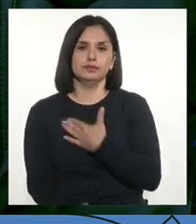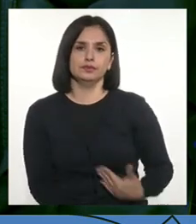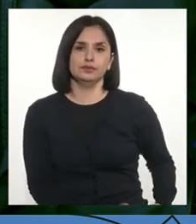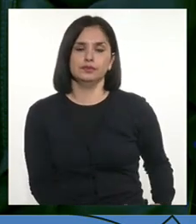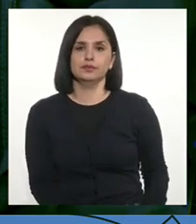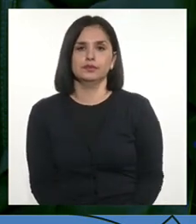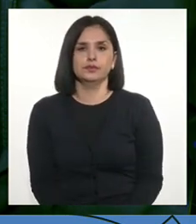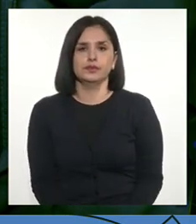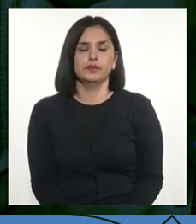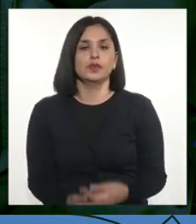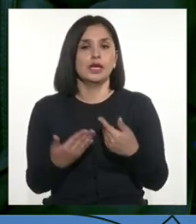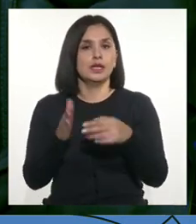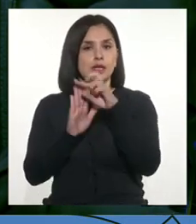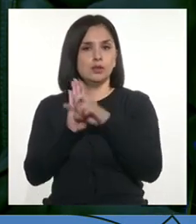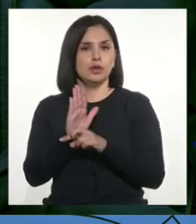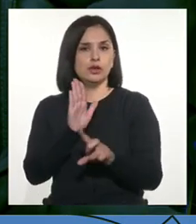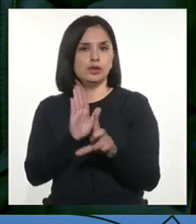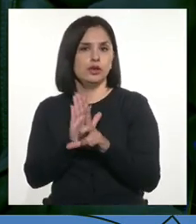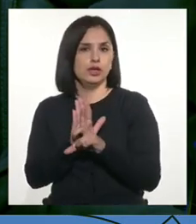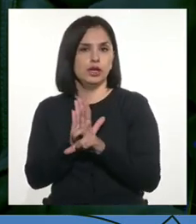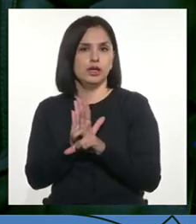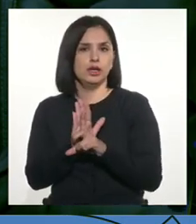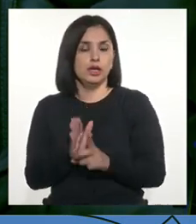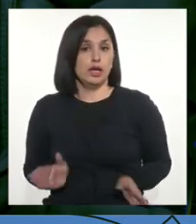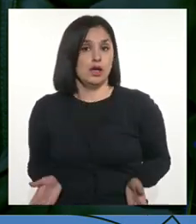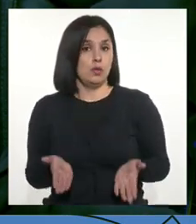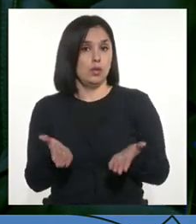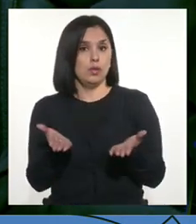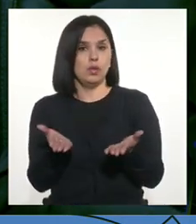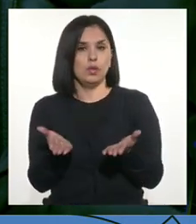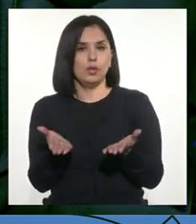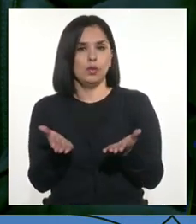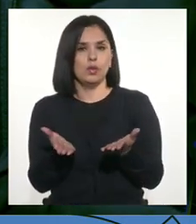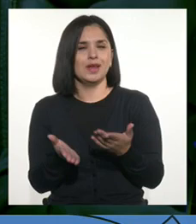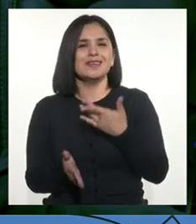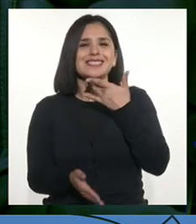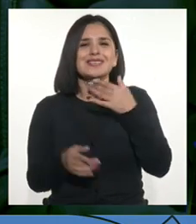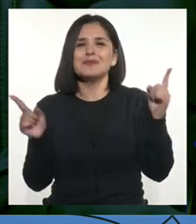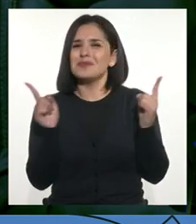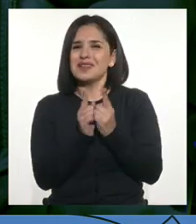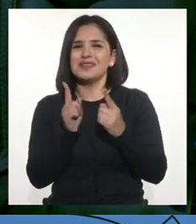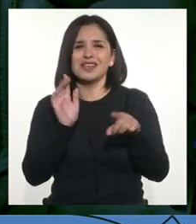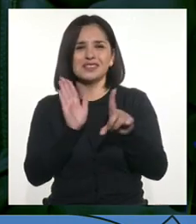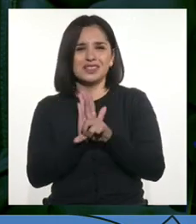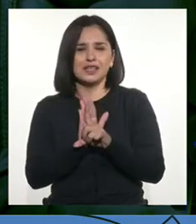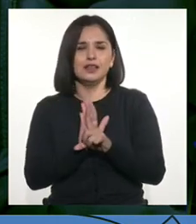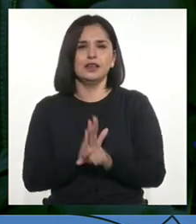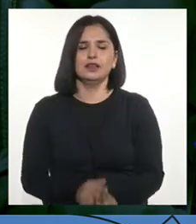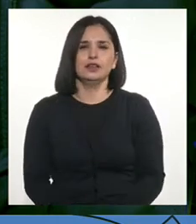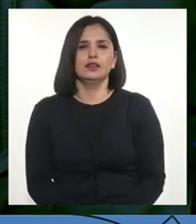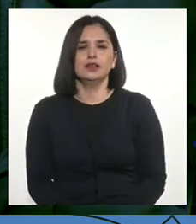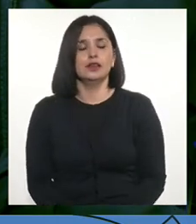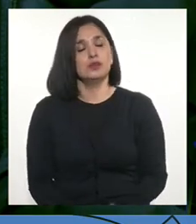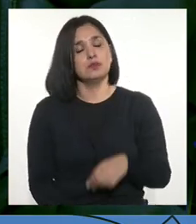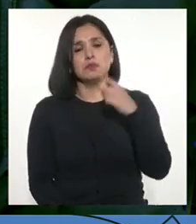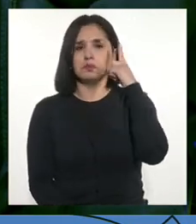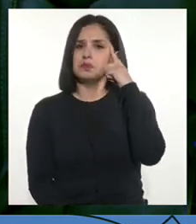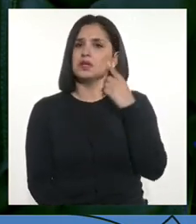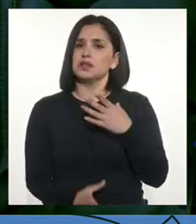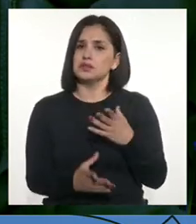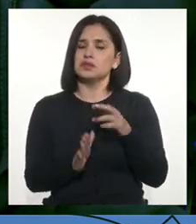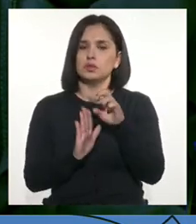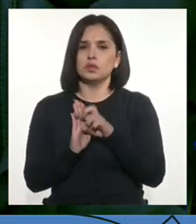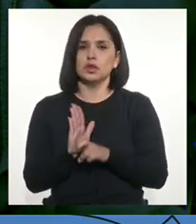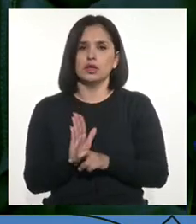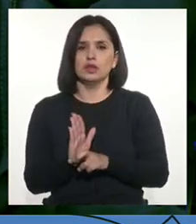este proyecto de ley que promueve la simplificación legislativa me parece que es un proyecto